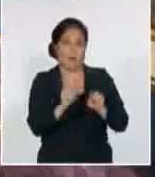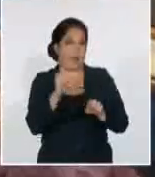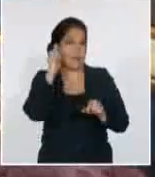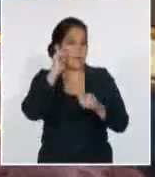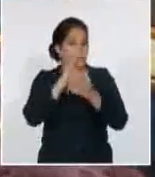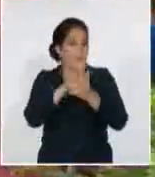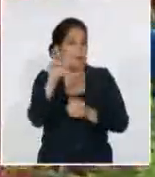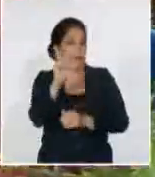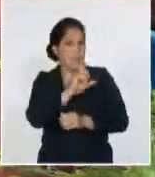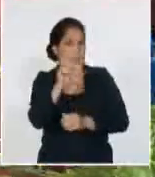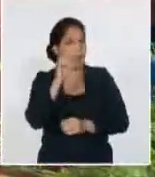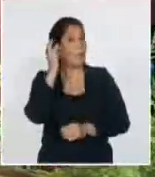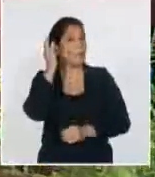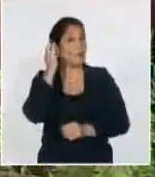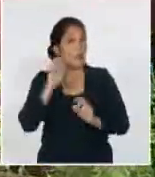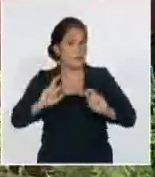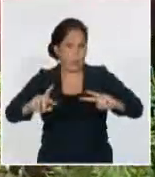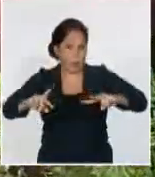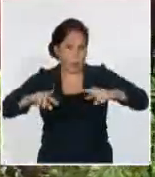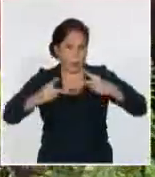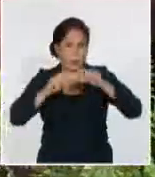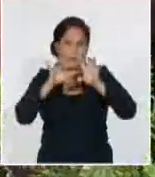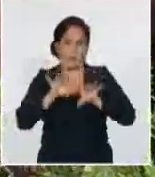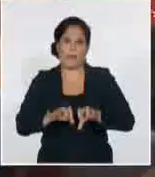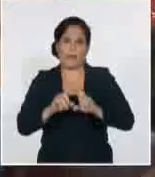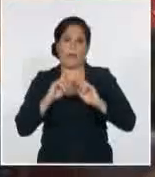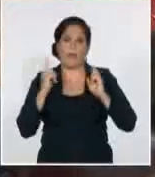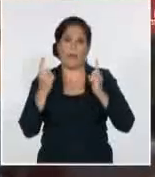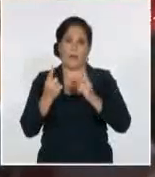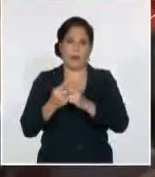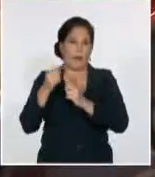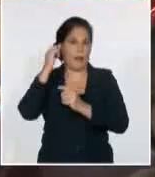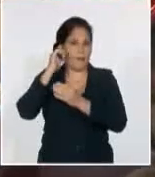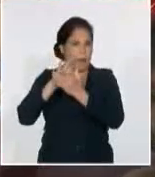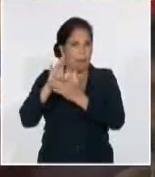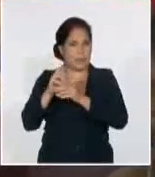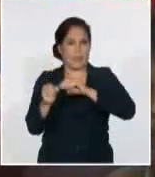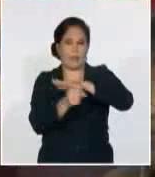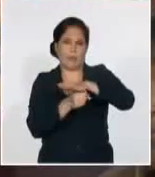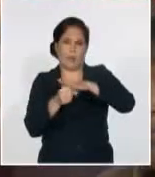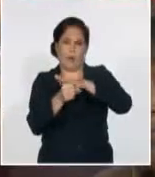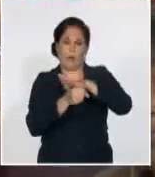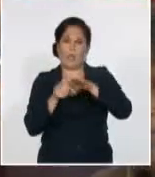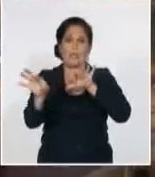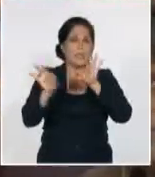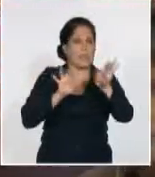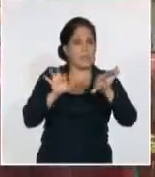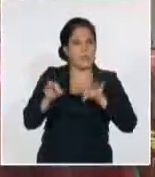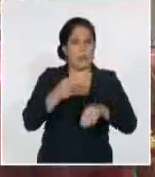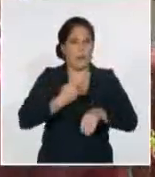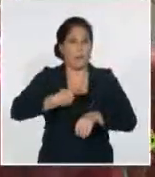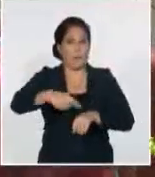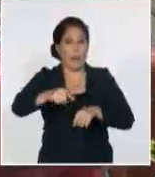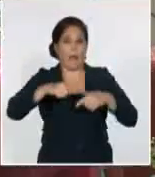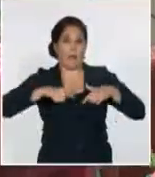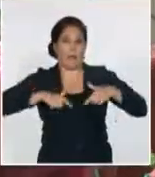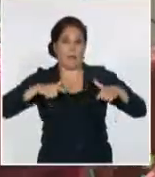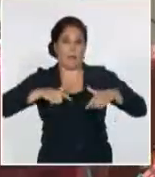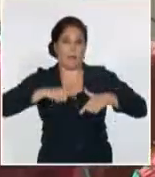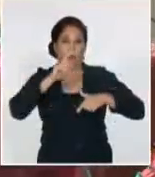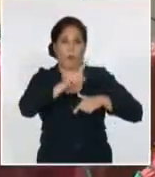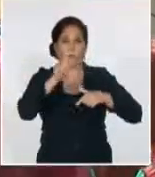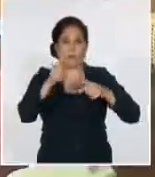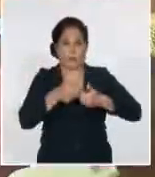a Eliane Jarenyero como secretaria general. De igual manera, se seleccionaron las precandidatas al onceno congreso de la